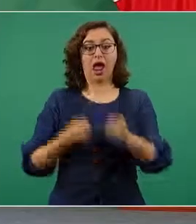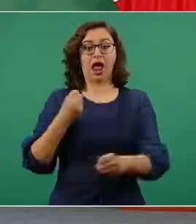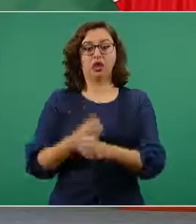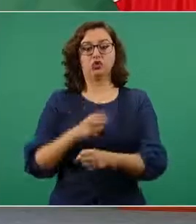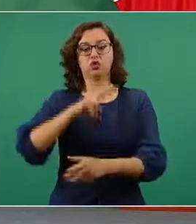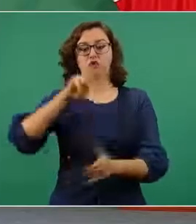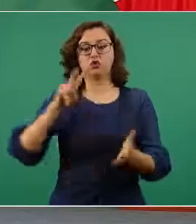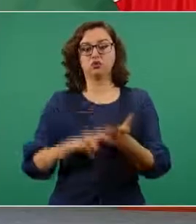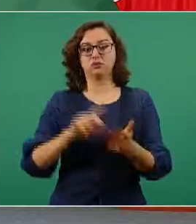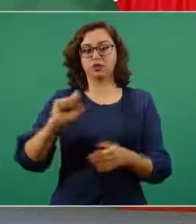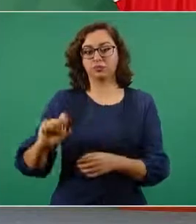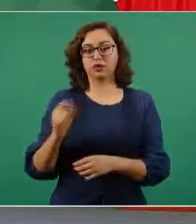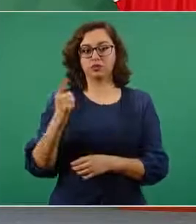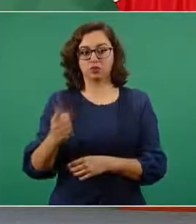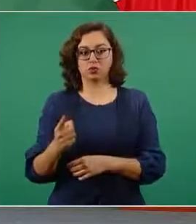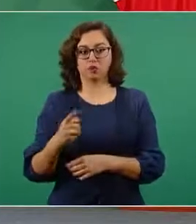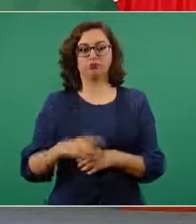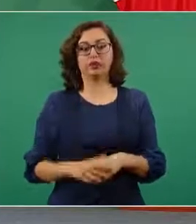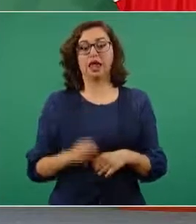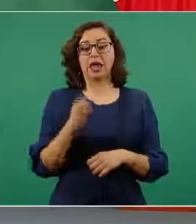confirmado por el Banco de México.